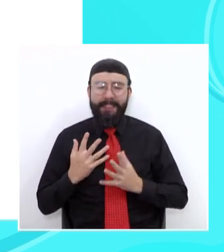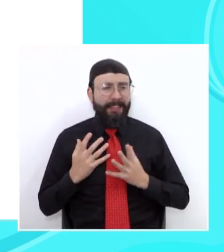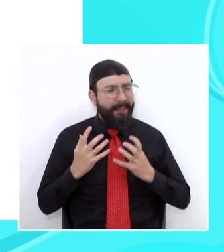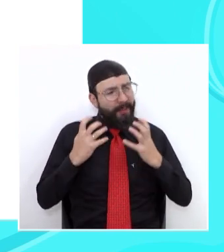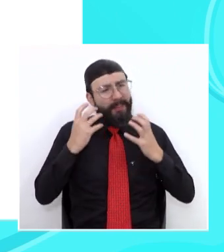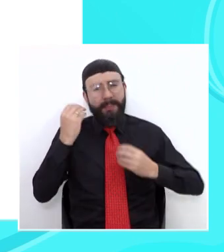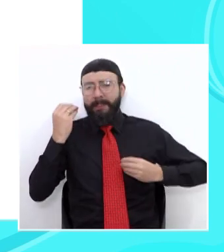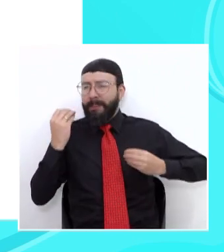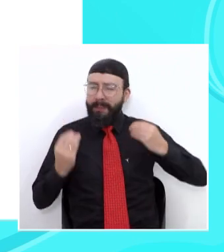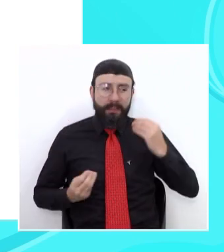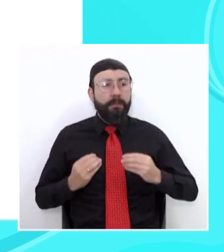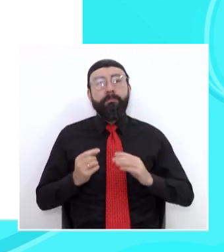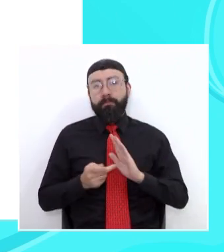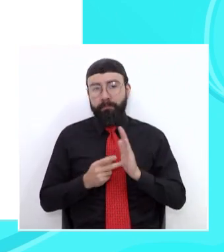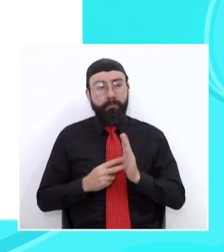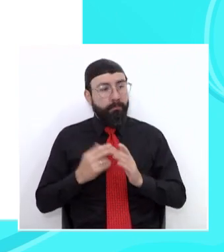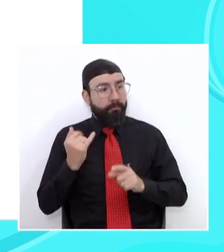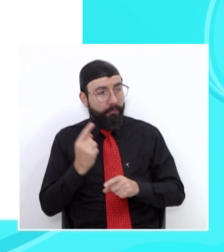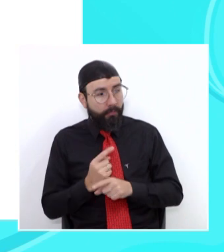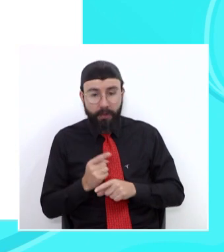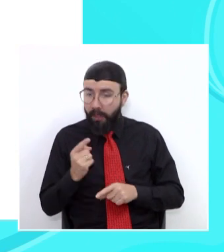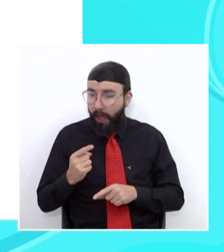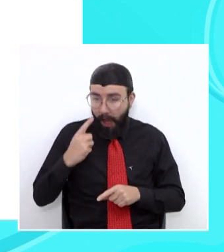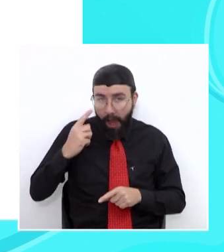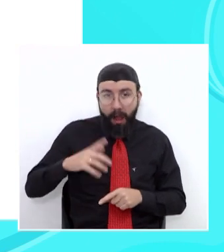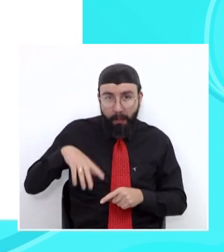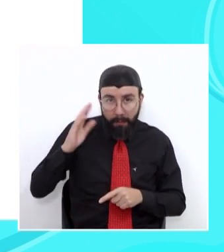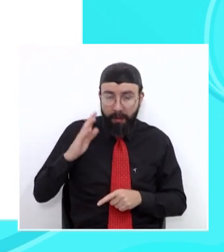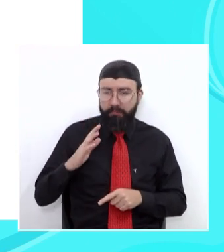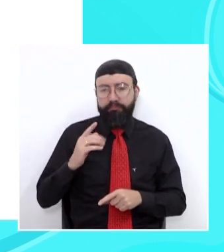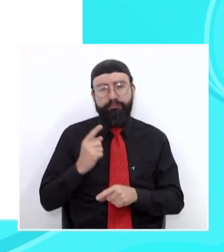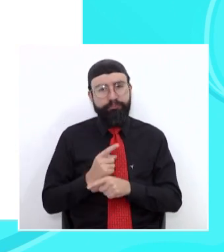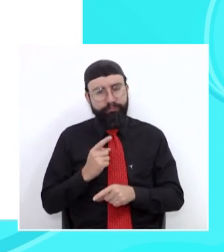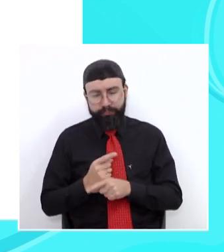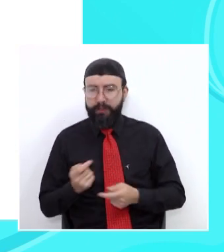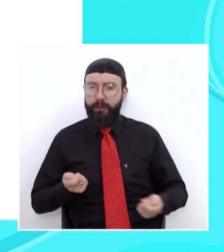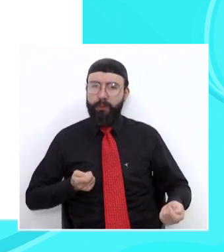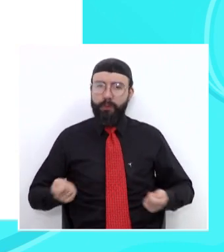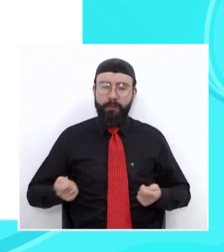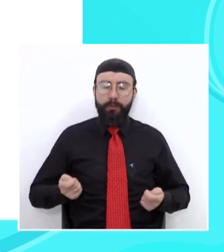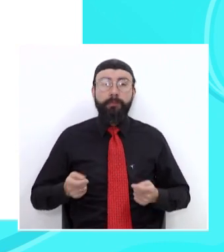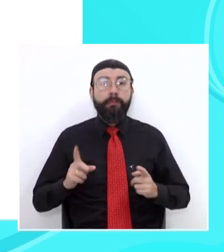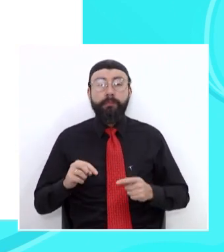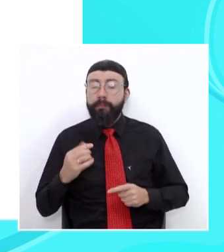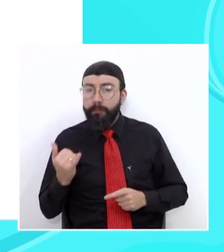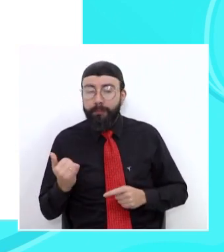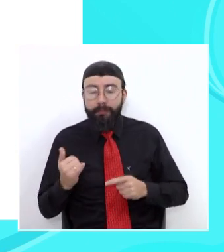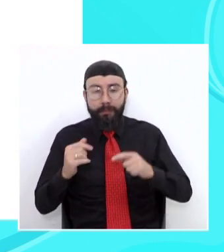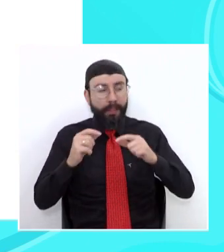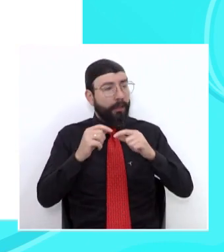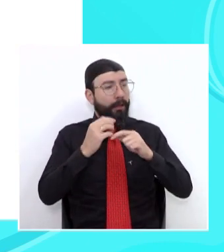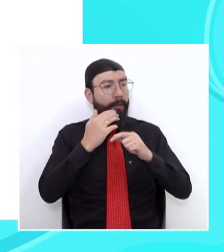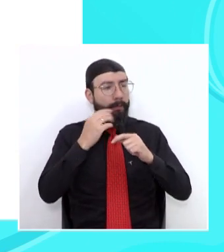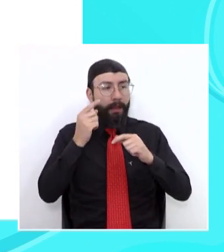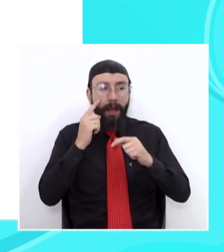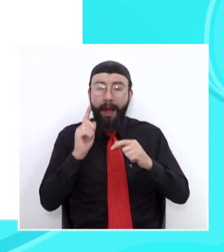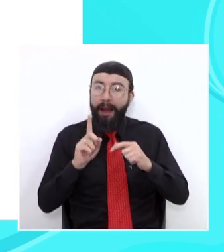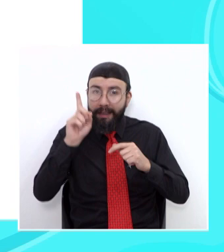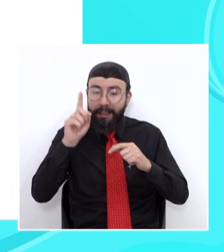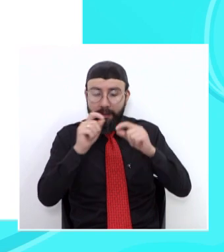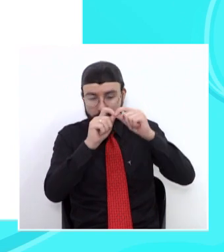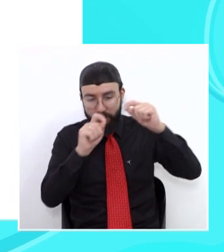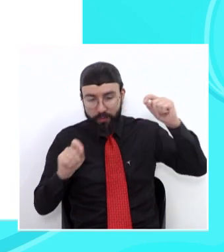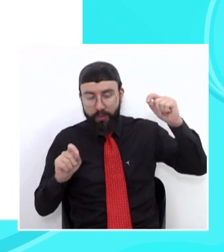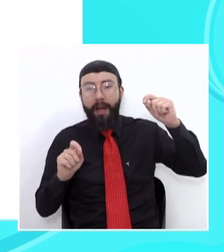Eso es realmente el estrés, cuando algo supera mis niveles de adaptación. Y en la línea azul, en la parte superior está el